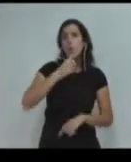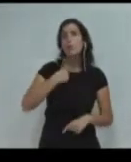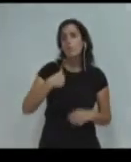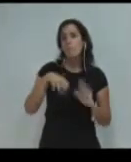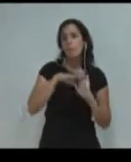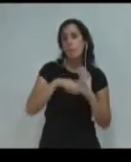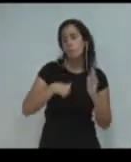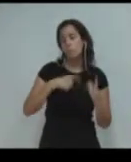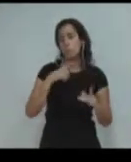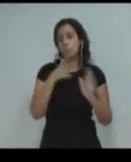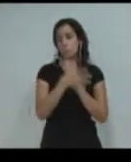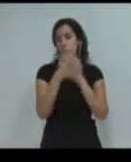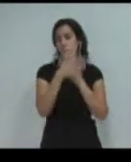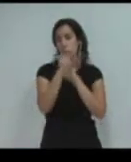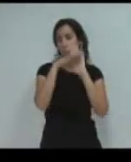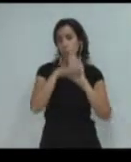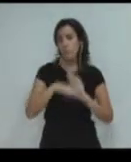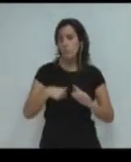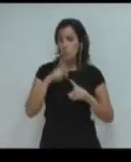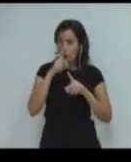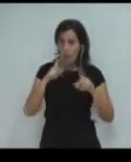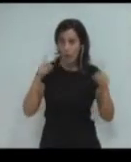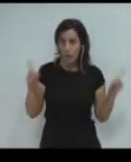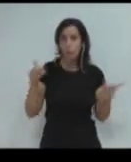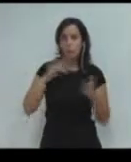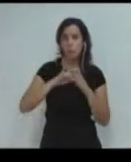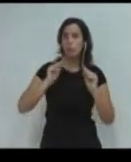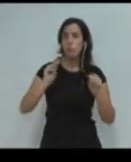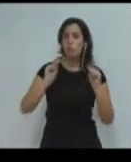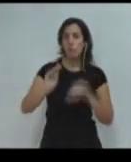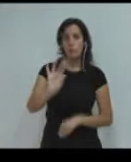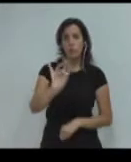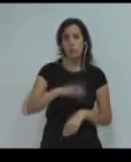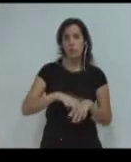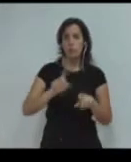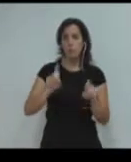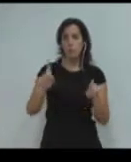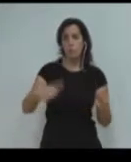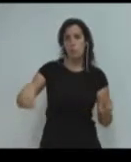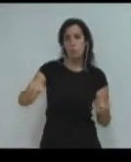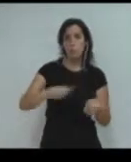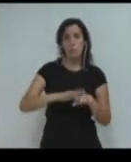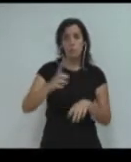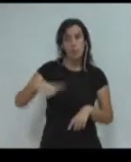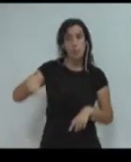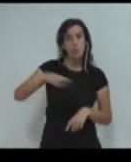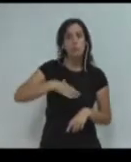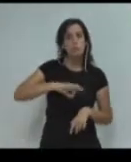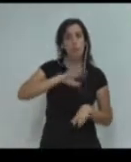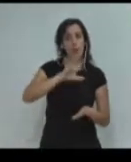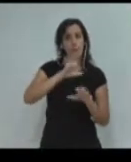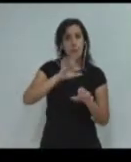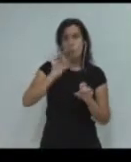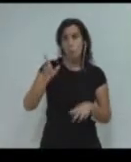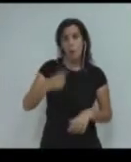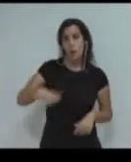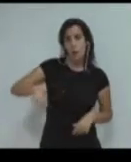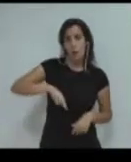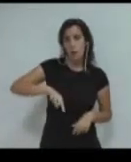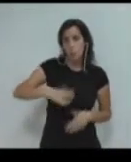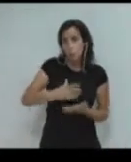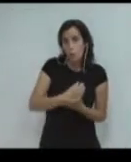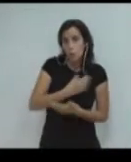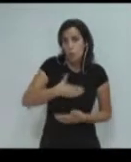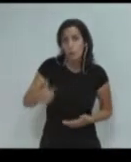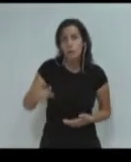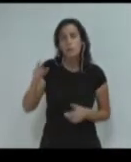nos llaman, les damos unas pautas, pero a lo largo del año sí que hacemos formación para esos profesores, para que ellos puedan aprender como todo el mundo, todo el que quiera. ¿Y qué